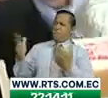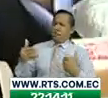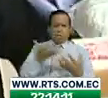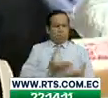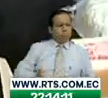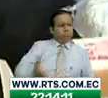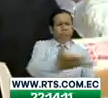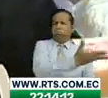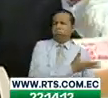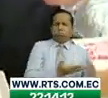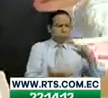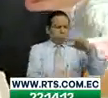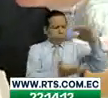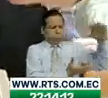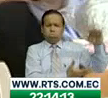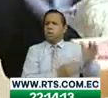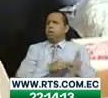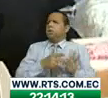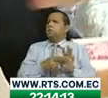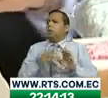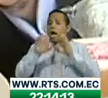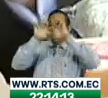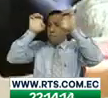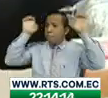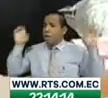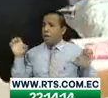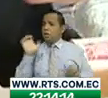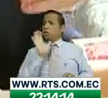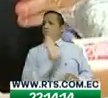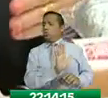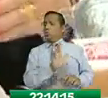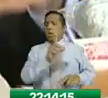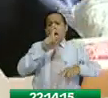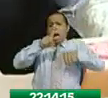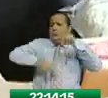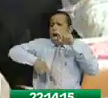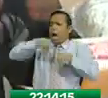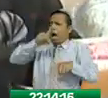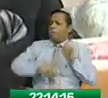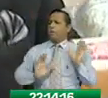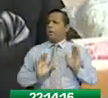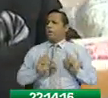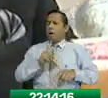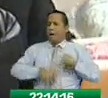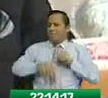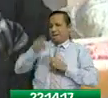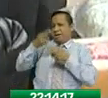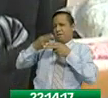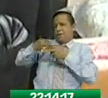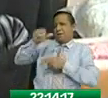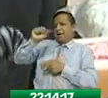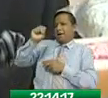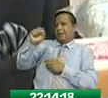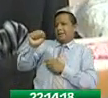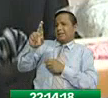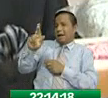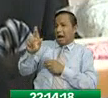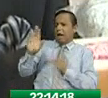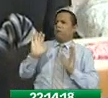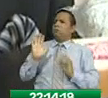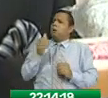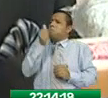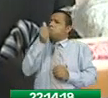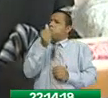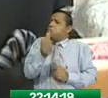compañía, o dos o tres compañías, cuyo representante legal o propietario de esas compañías es el señor Azar Azar. Él es